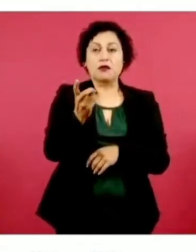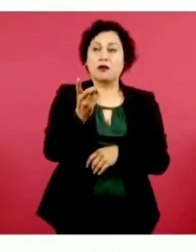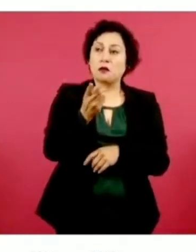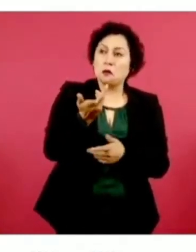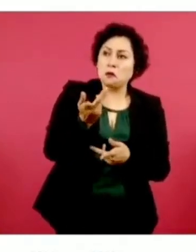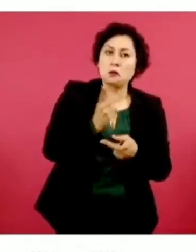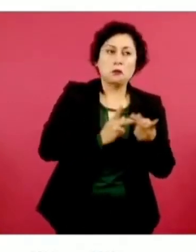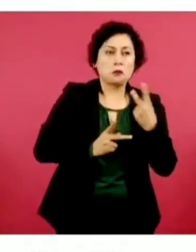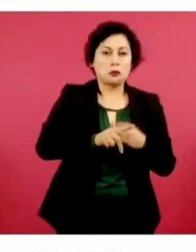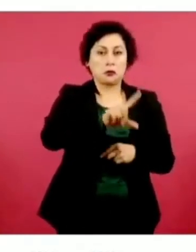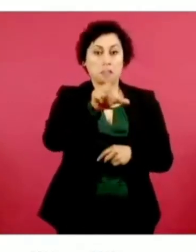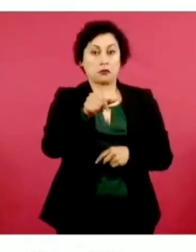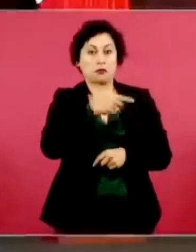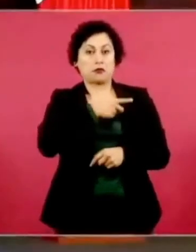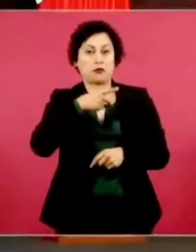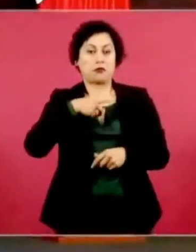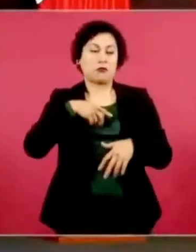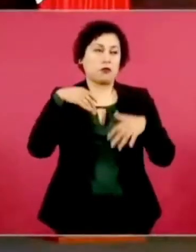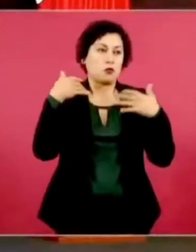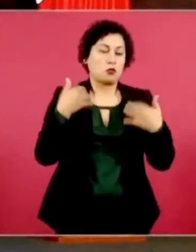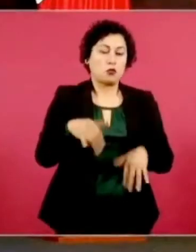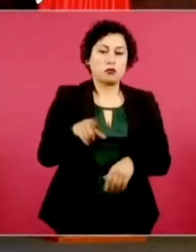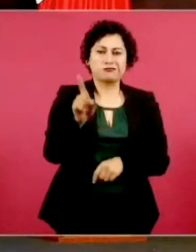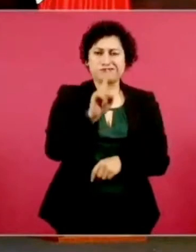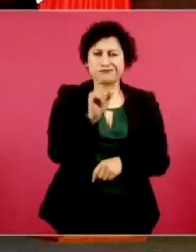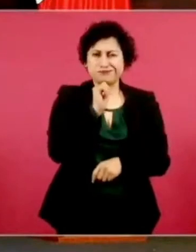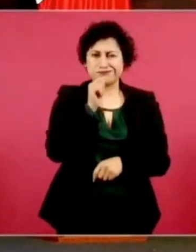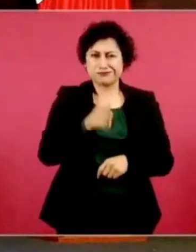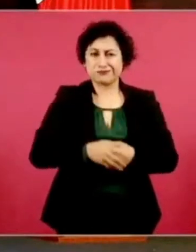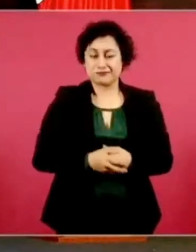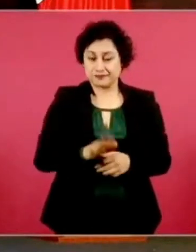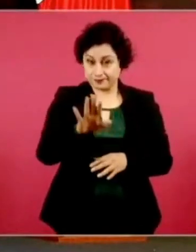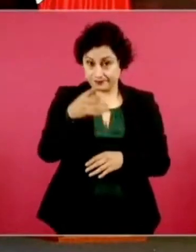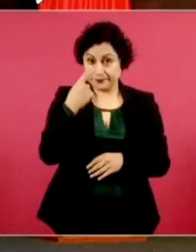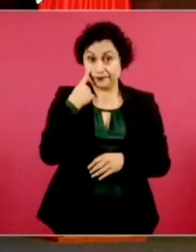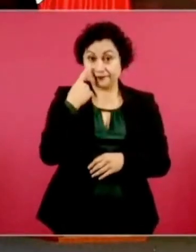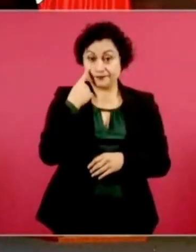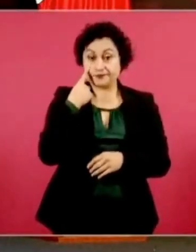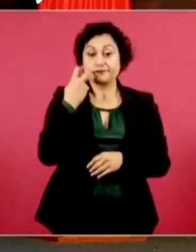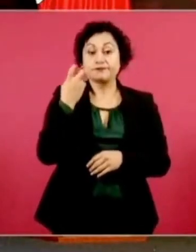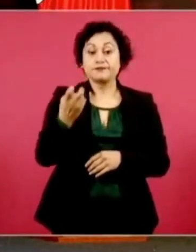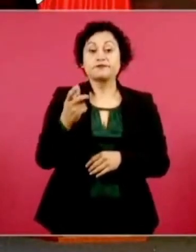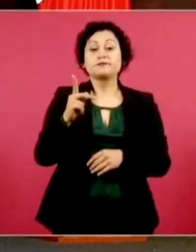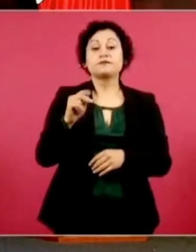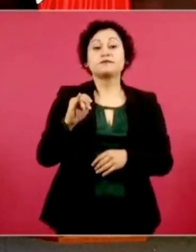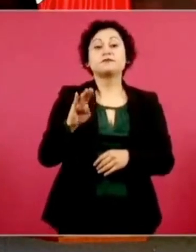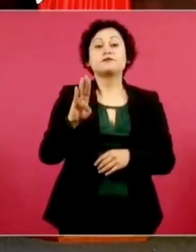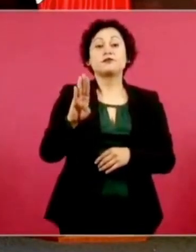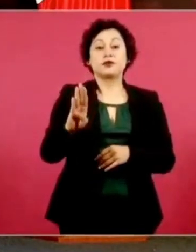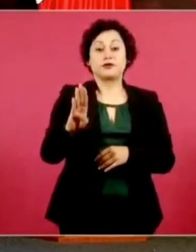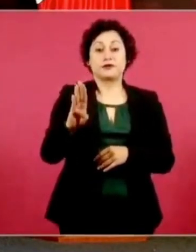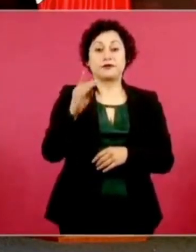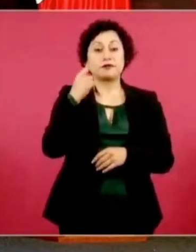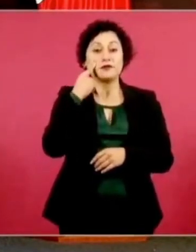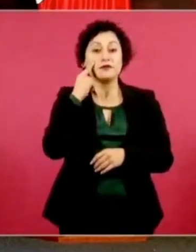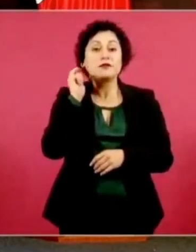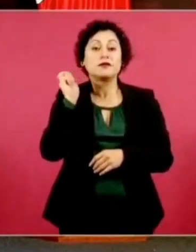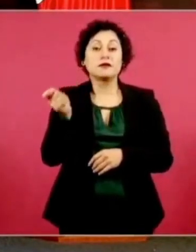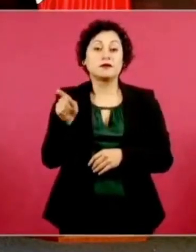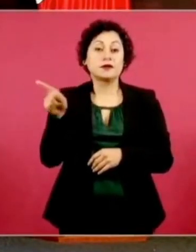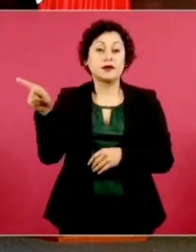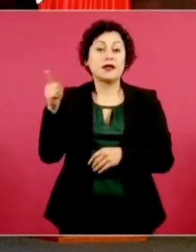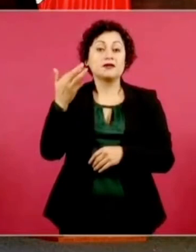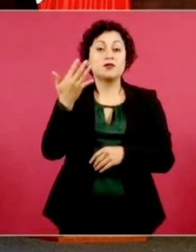Esto es con relación al Producto Interno Bruto. Llegamos a 50.2, pero fue porque se